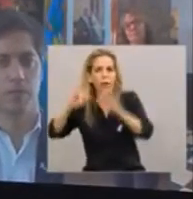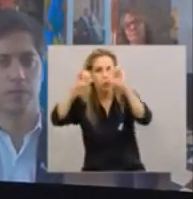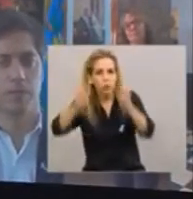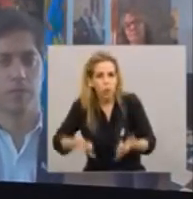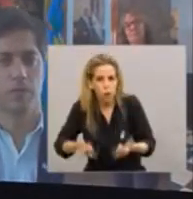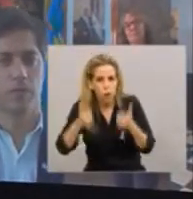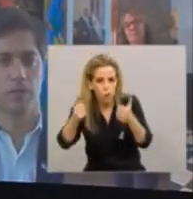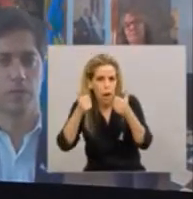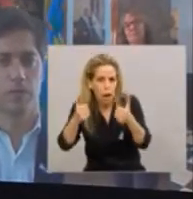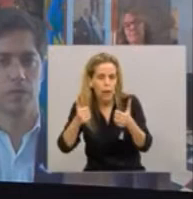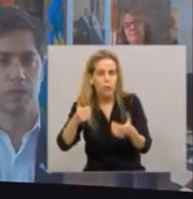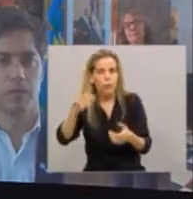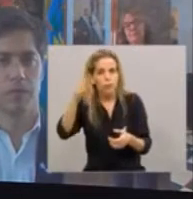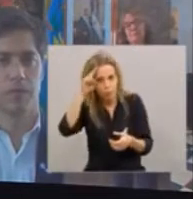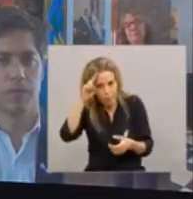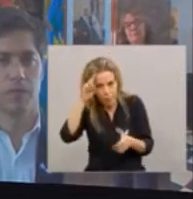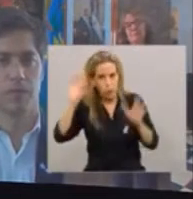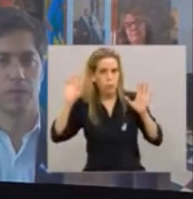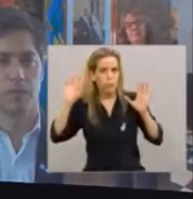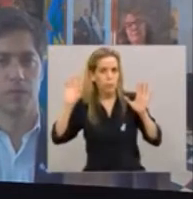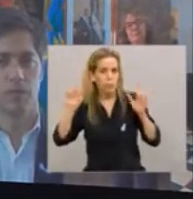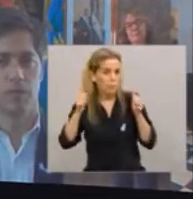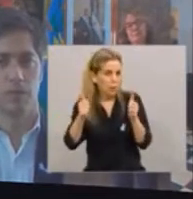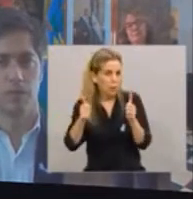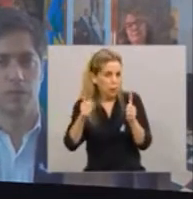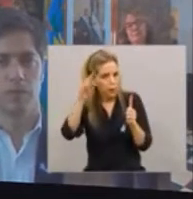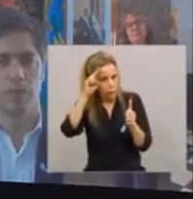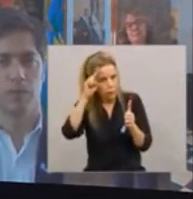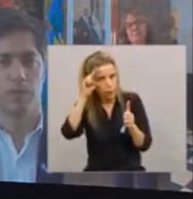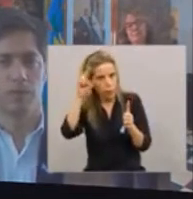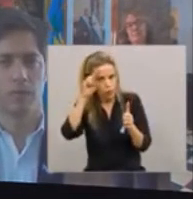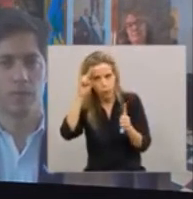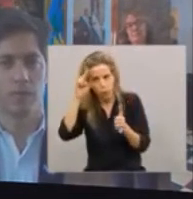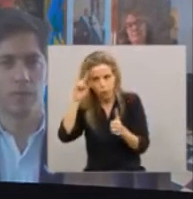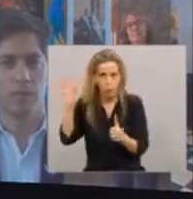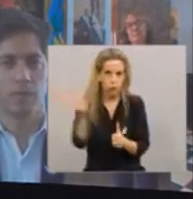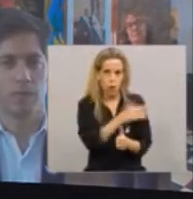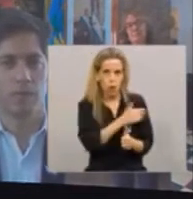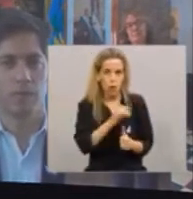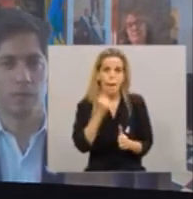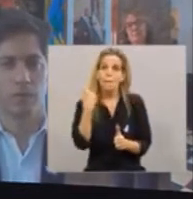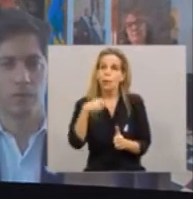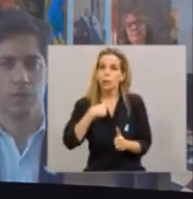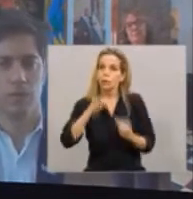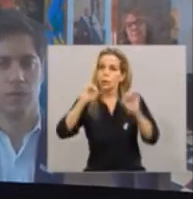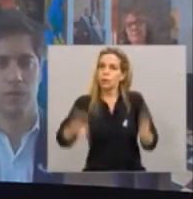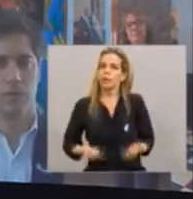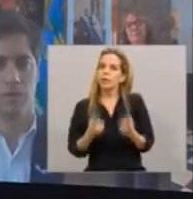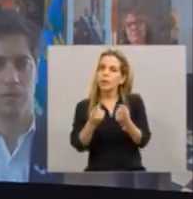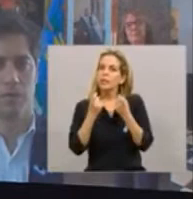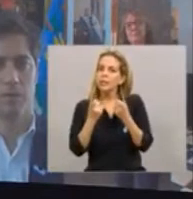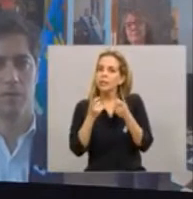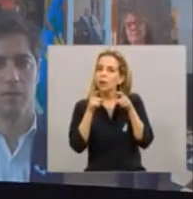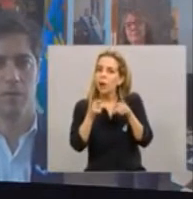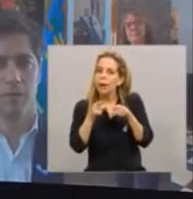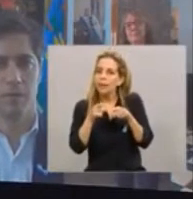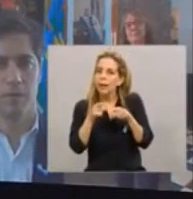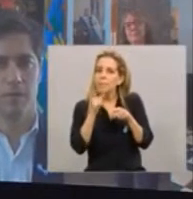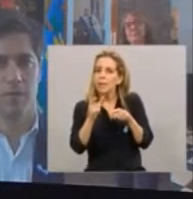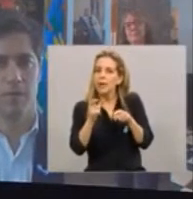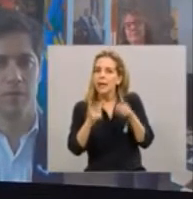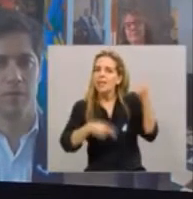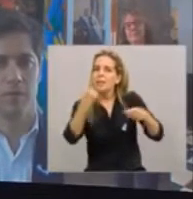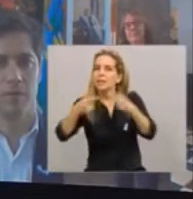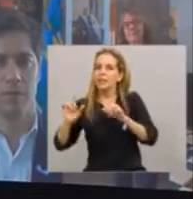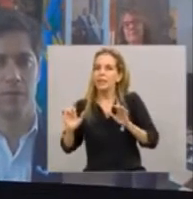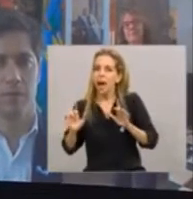celebro no me afecta lo que necesito si es que esa diversidad se ha llevado